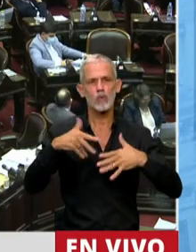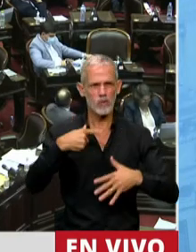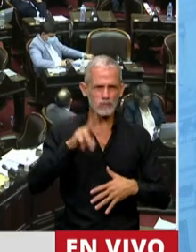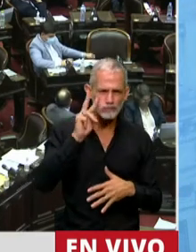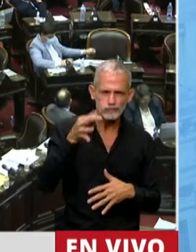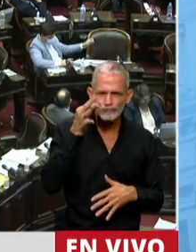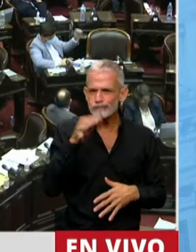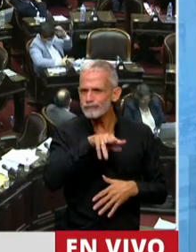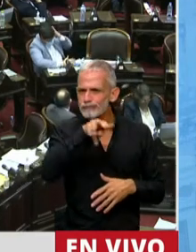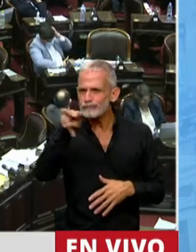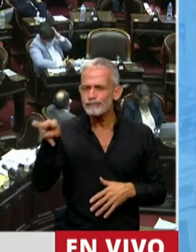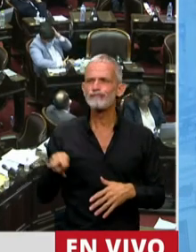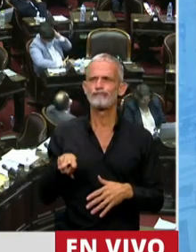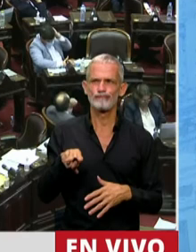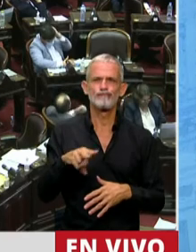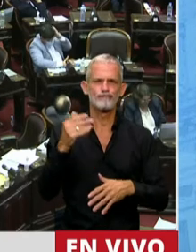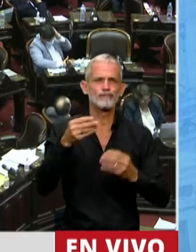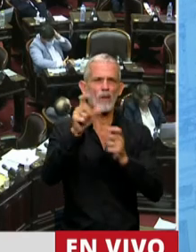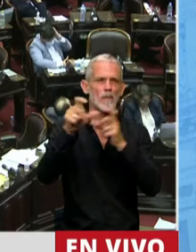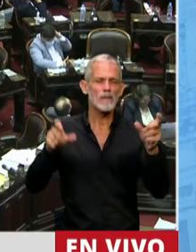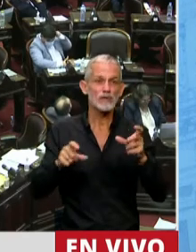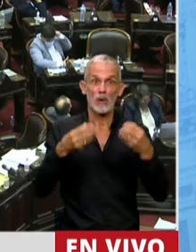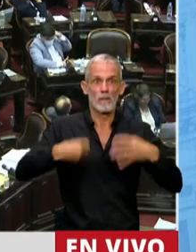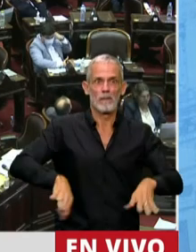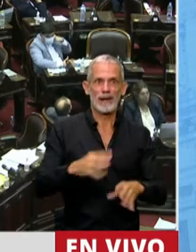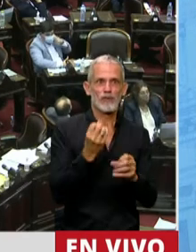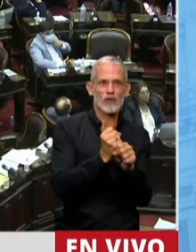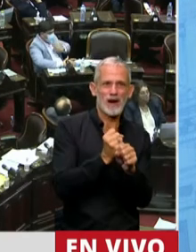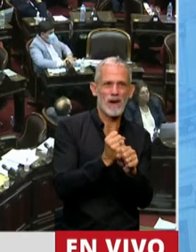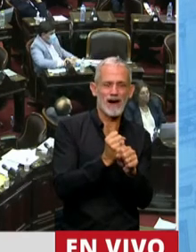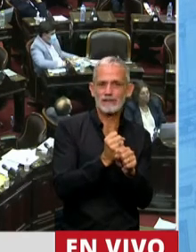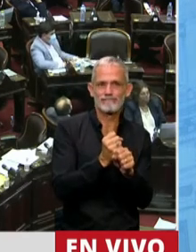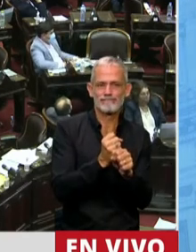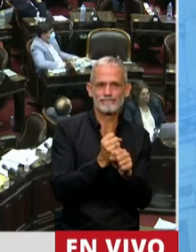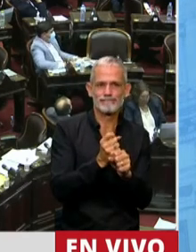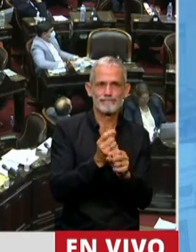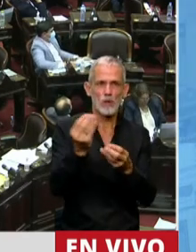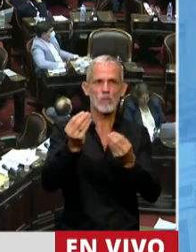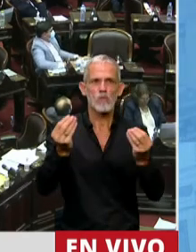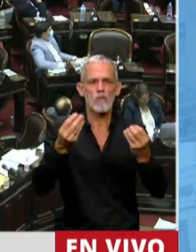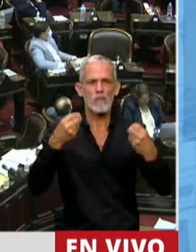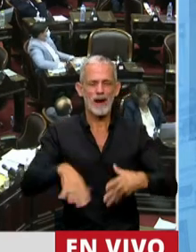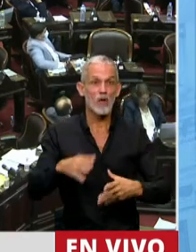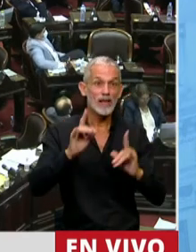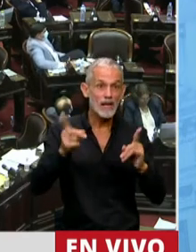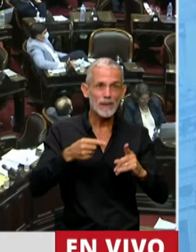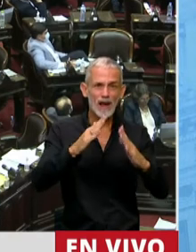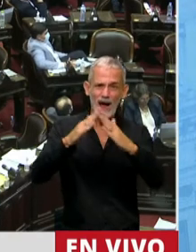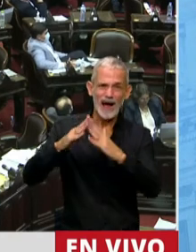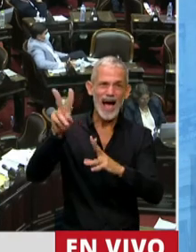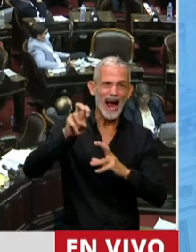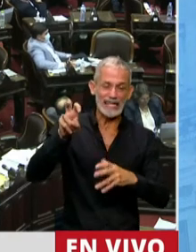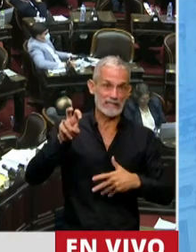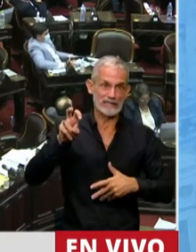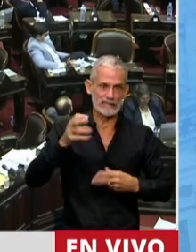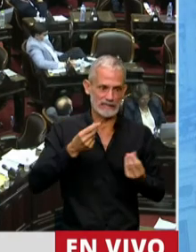ver y observar tanta gente que perdió trabajo y tanta gente que también perdió donde vivía alquilando